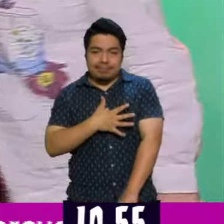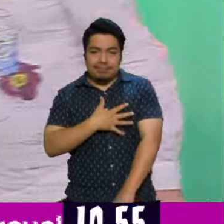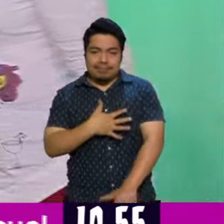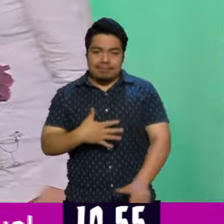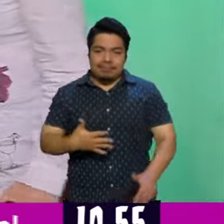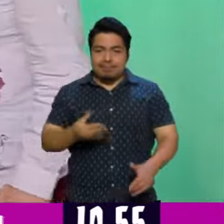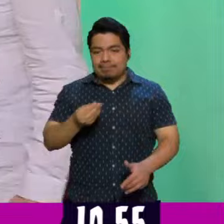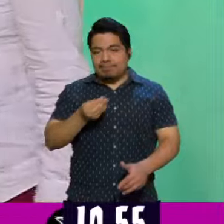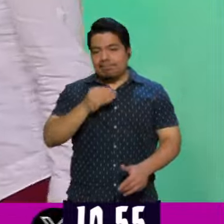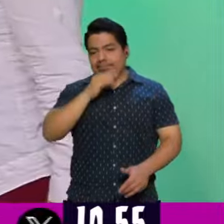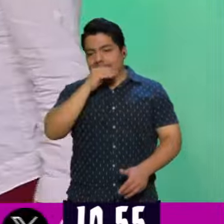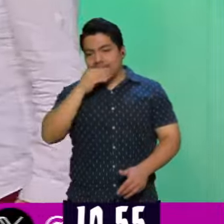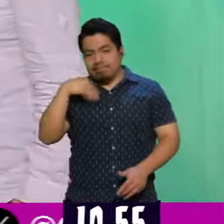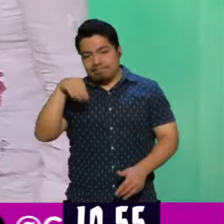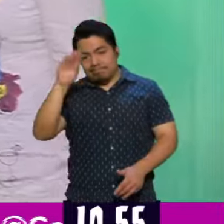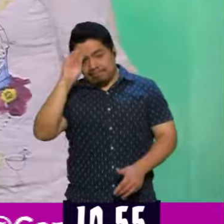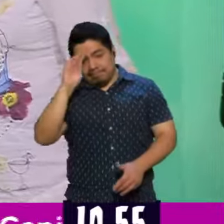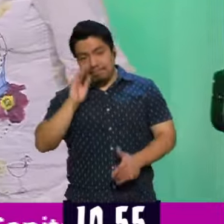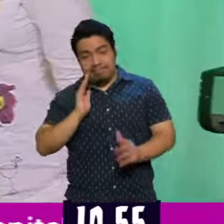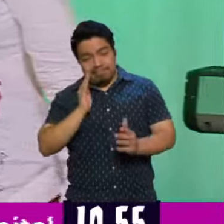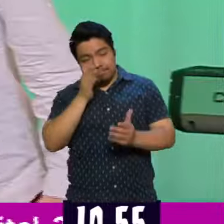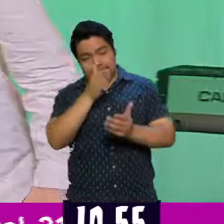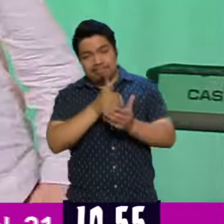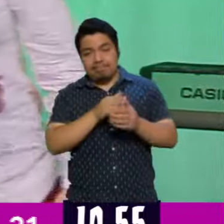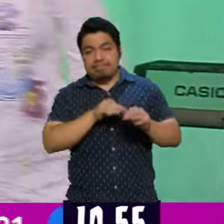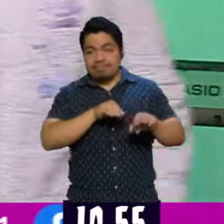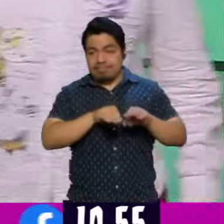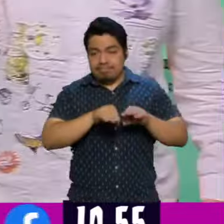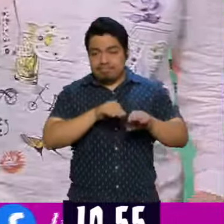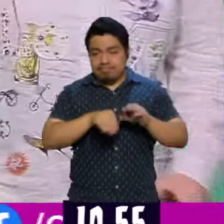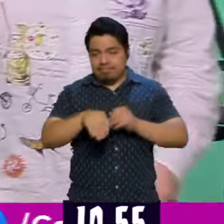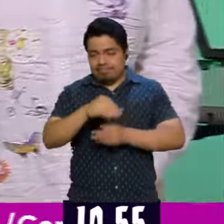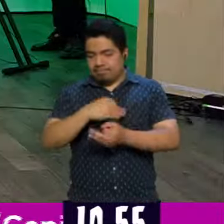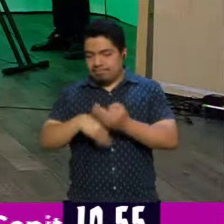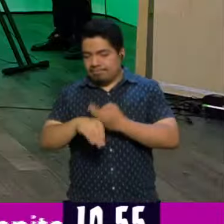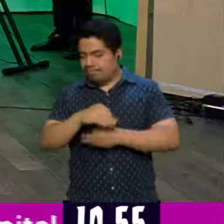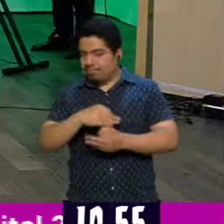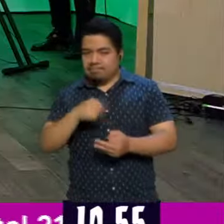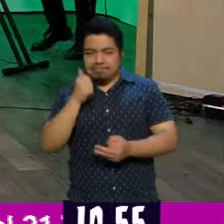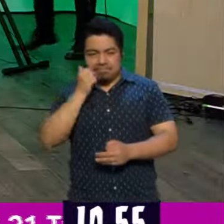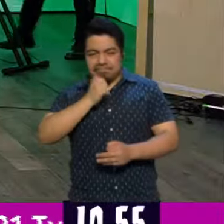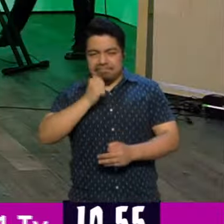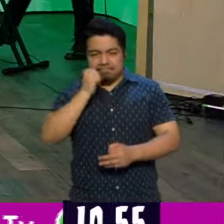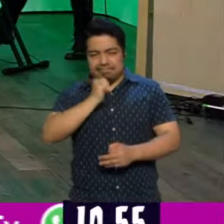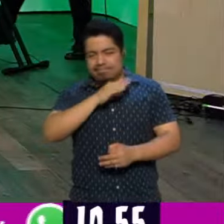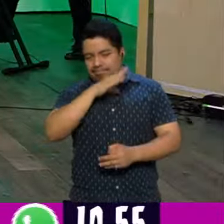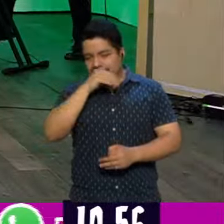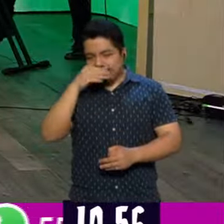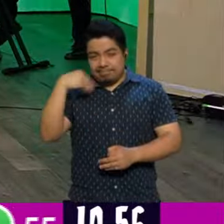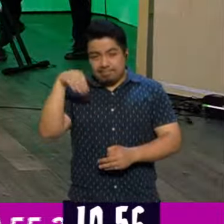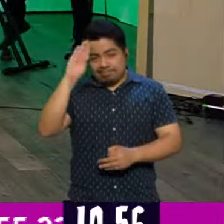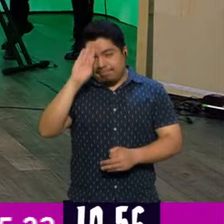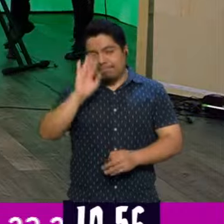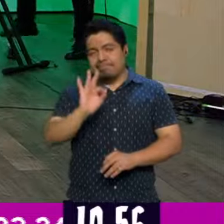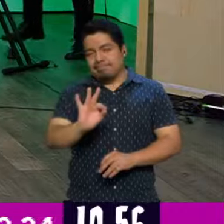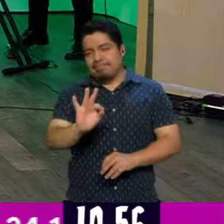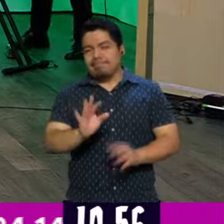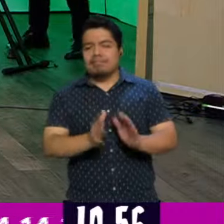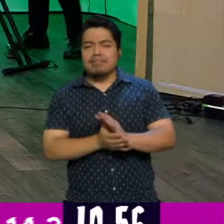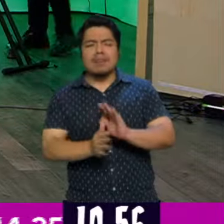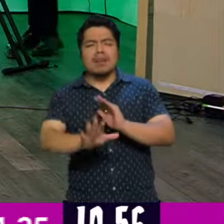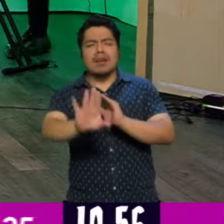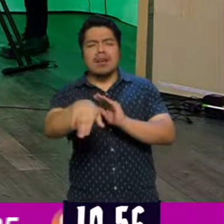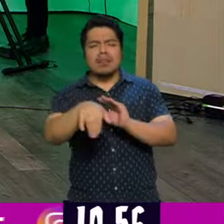mucho a Cuba a trabajar. Y ellos son de mis músicos. Qué bonito. Y todos se lo llevan a Cuba, sí, como debe ser. Sí, ¿eh? ¿Eh? Oiga, y a ver,